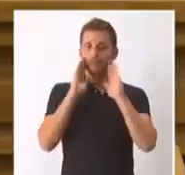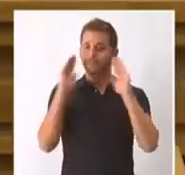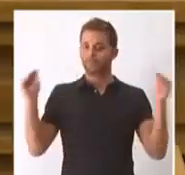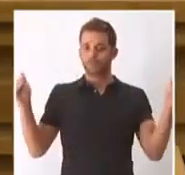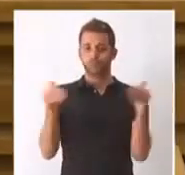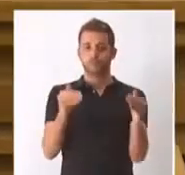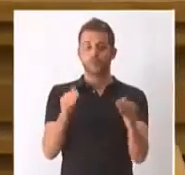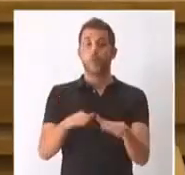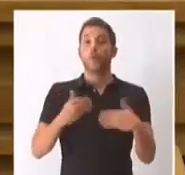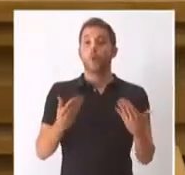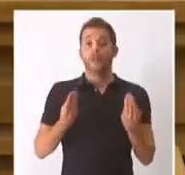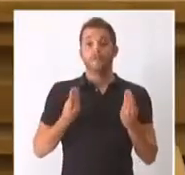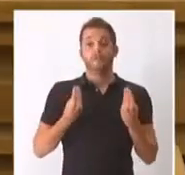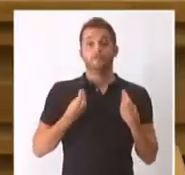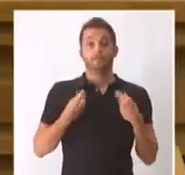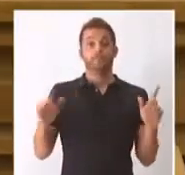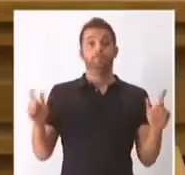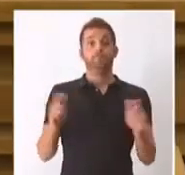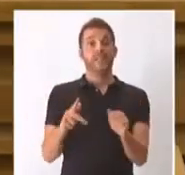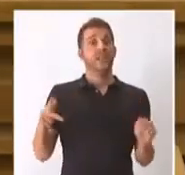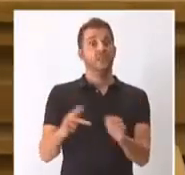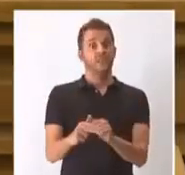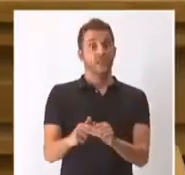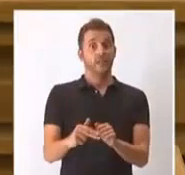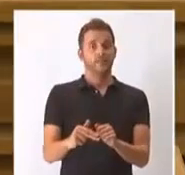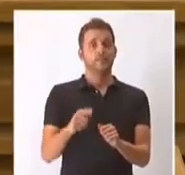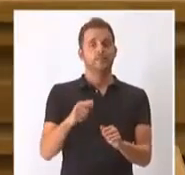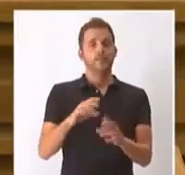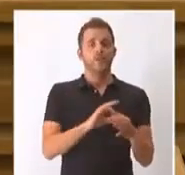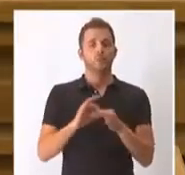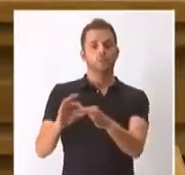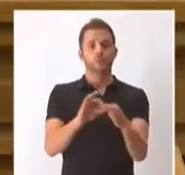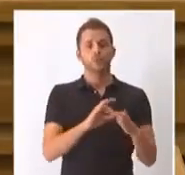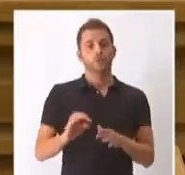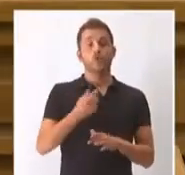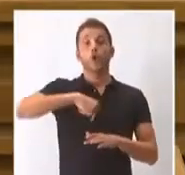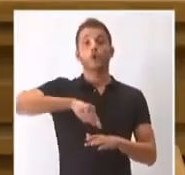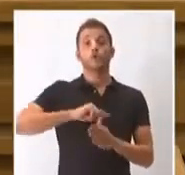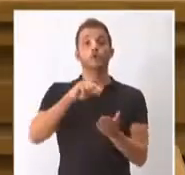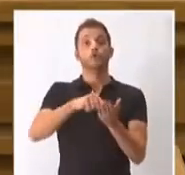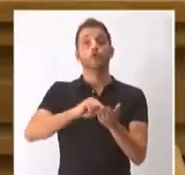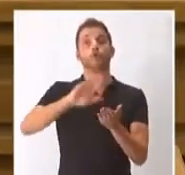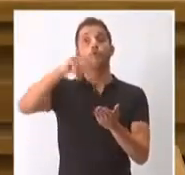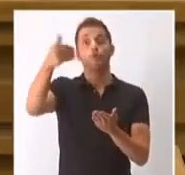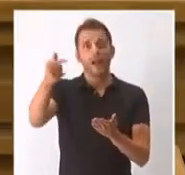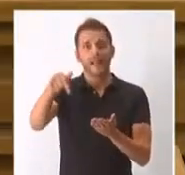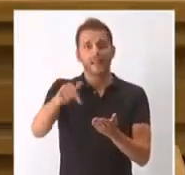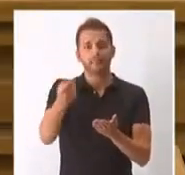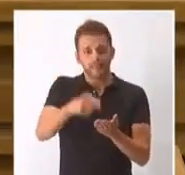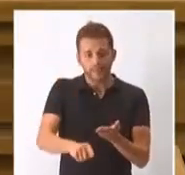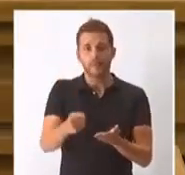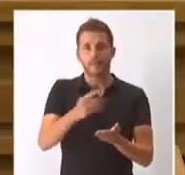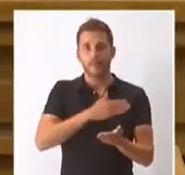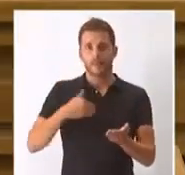del despoblamiento que es el de la cohesión lo que exigimos fuera no lo queremos plantear aquí y que además nos vamos a